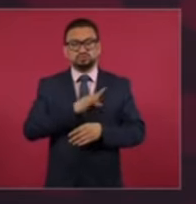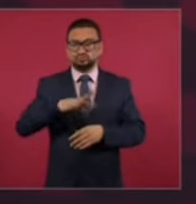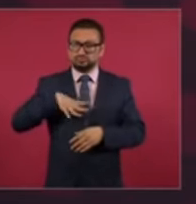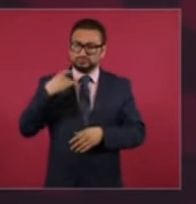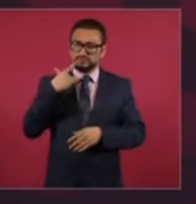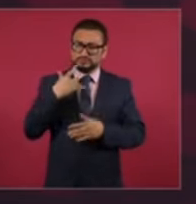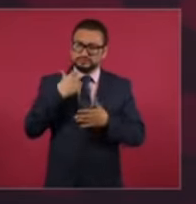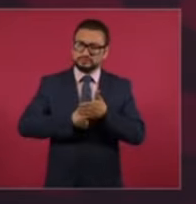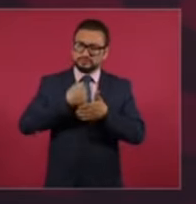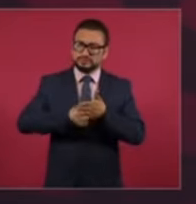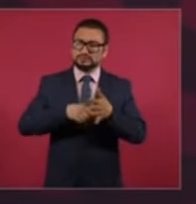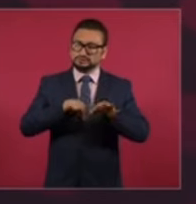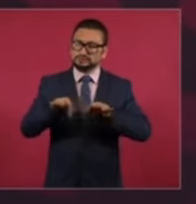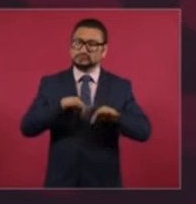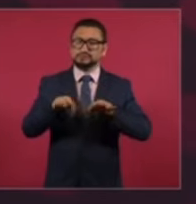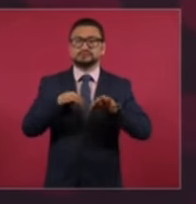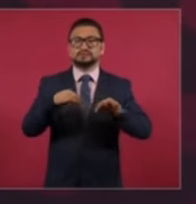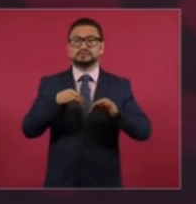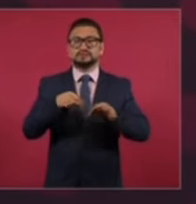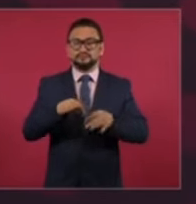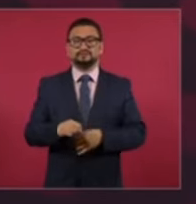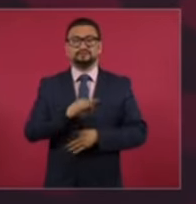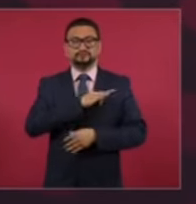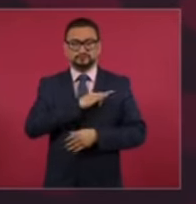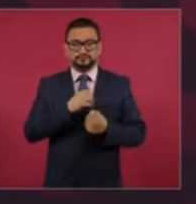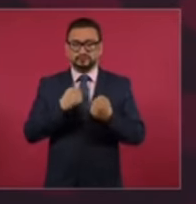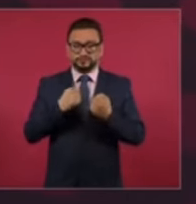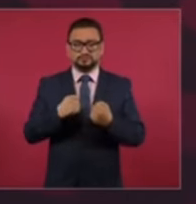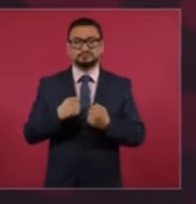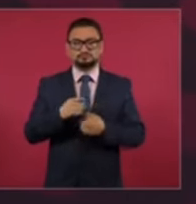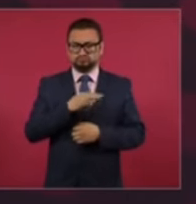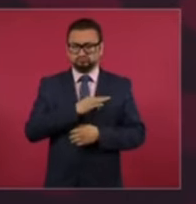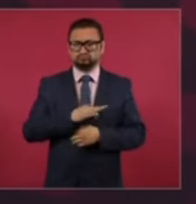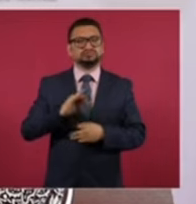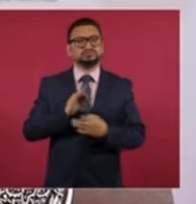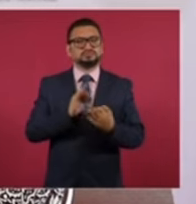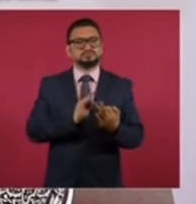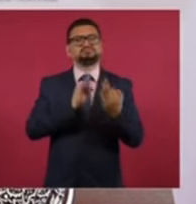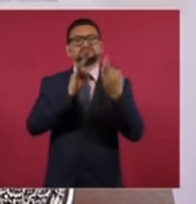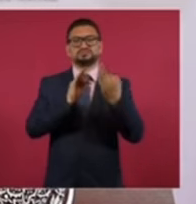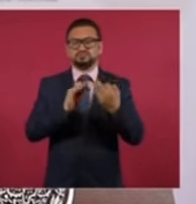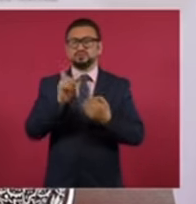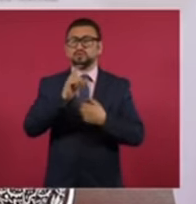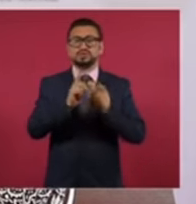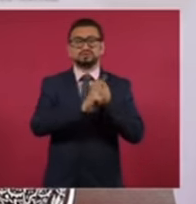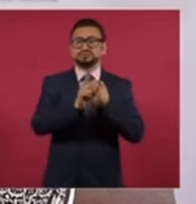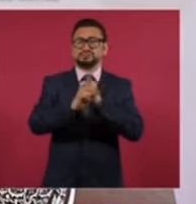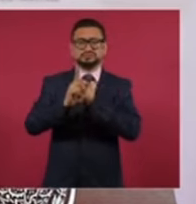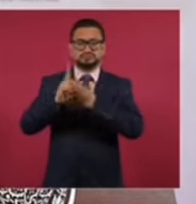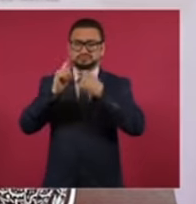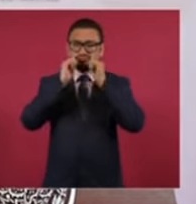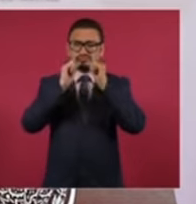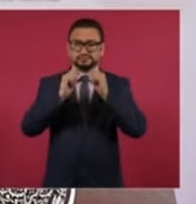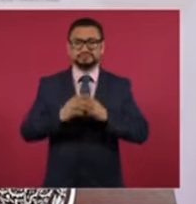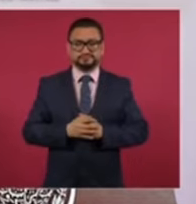perseverancia, ¿no?, con mucha fe, se pueden enfrentar todas las adversidades.